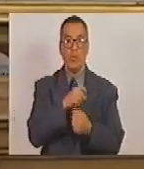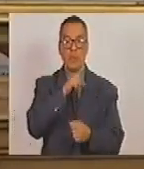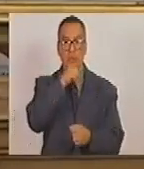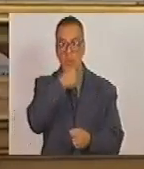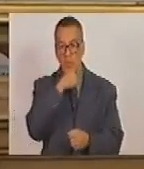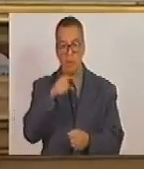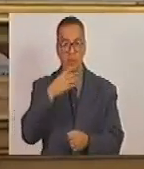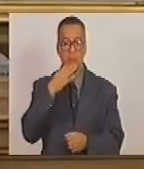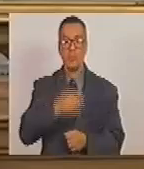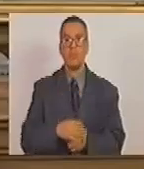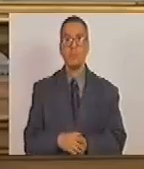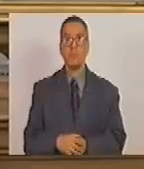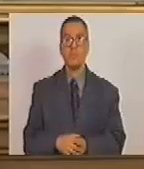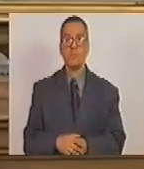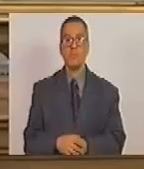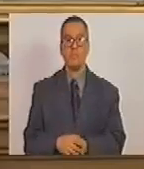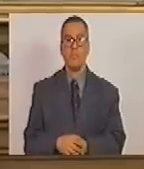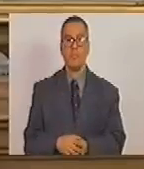Vicente Rangel.